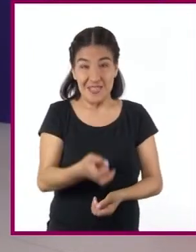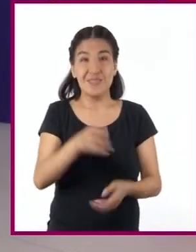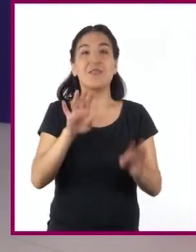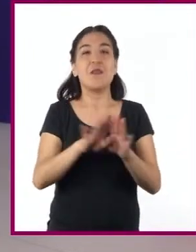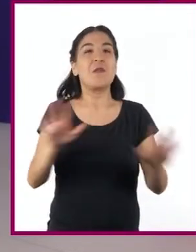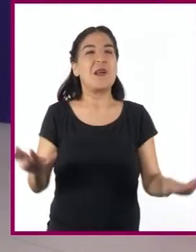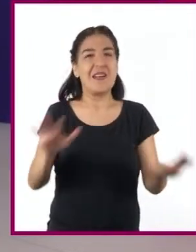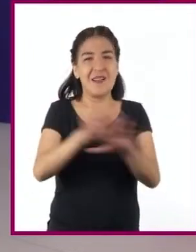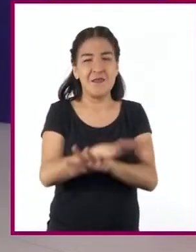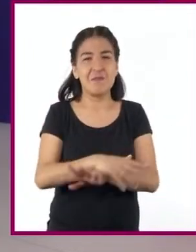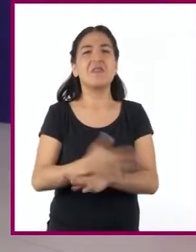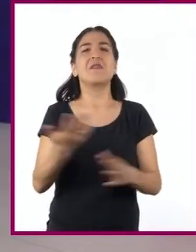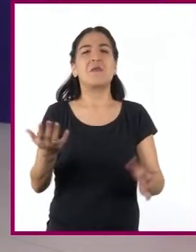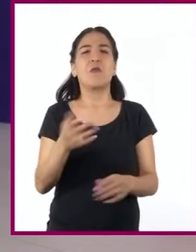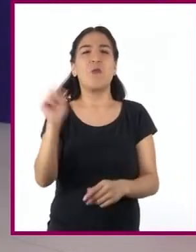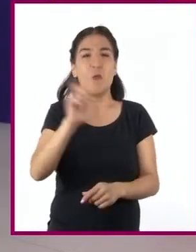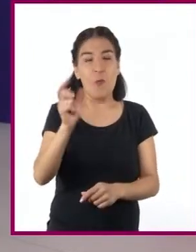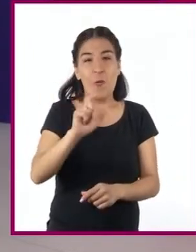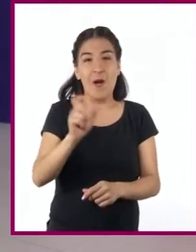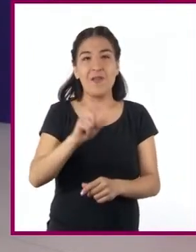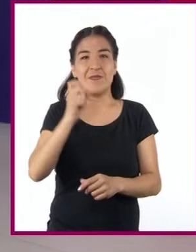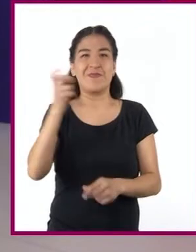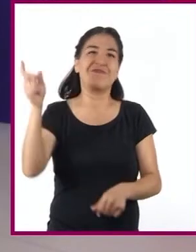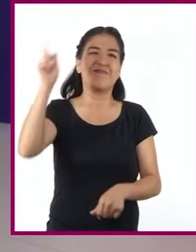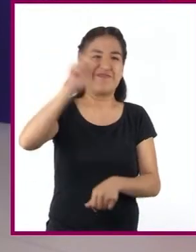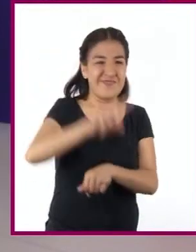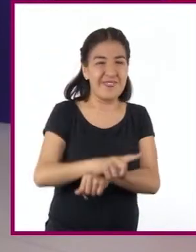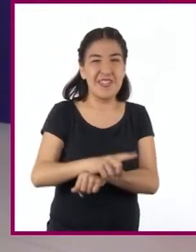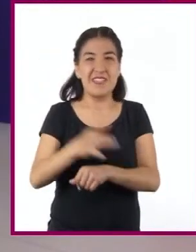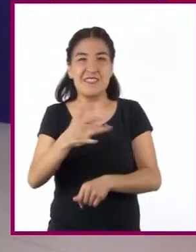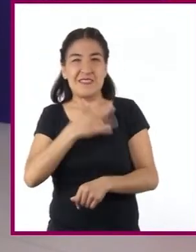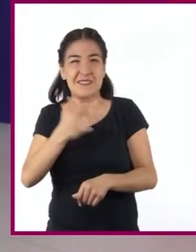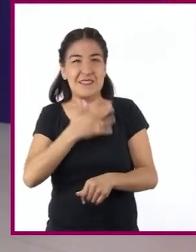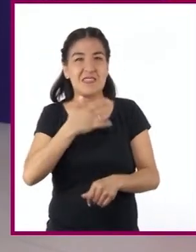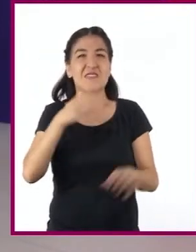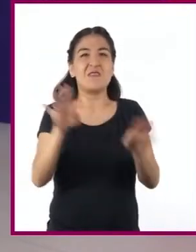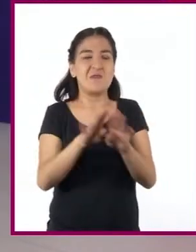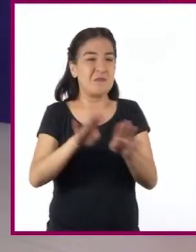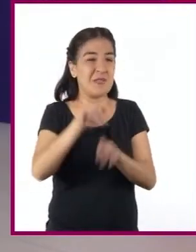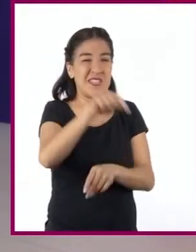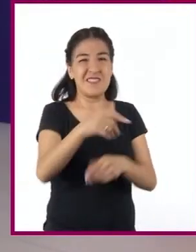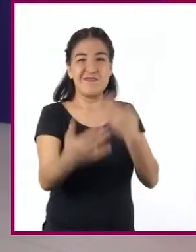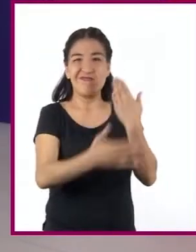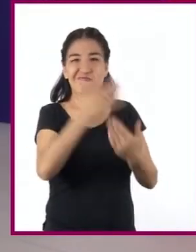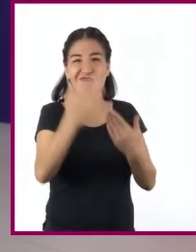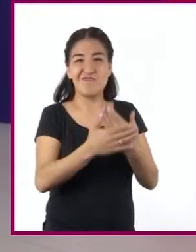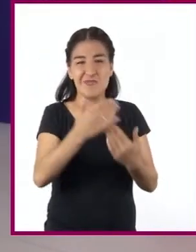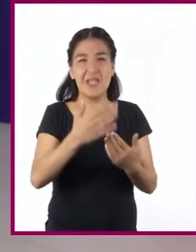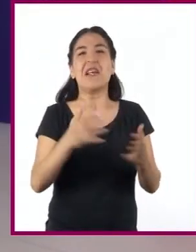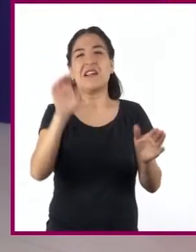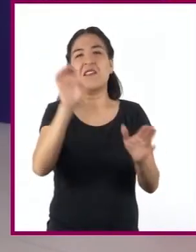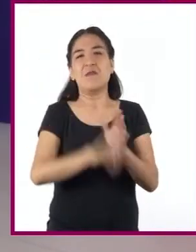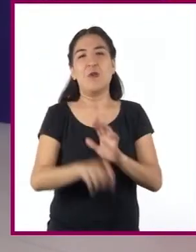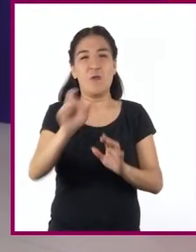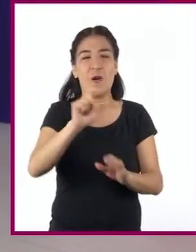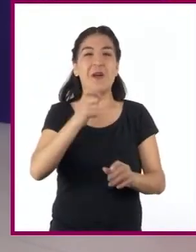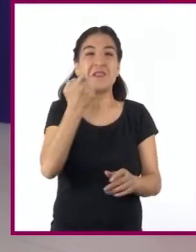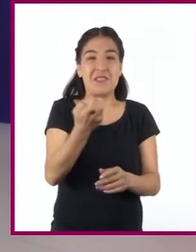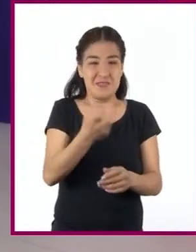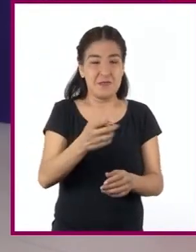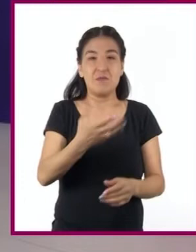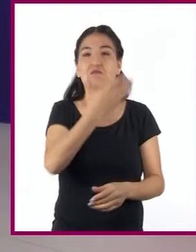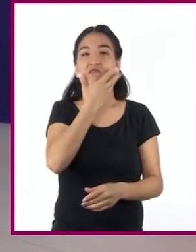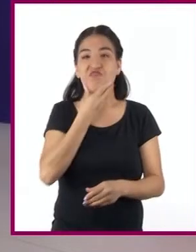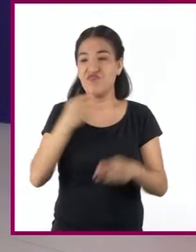suele presentarse cuando algún factor ambiental amenaza la reproducción de la especie, como cuando empiezan a escasear los